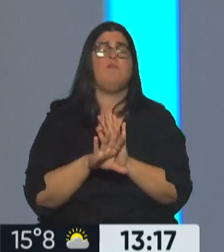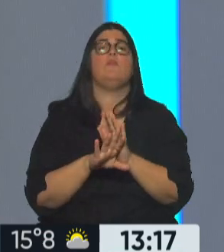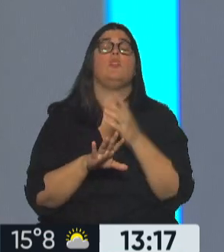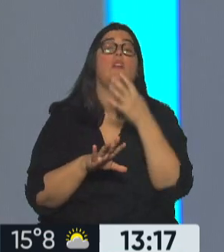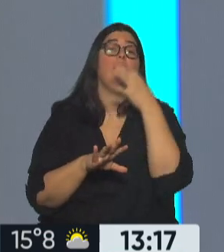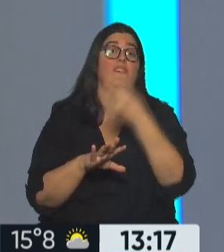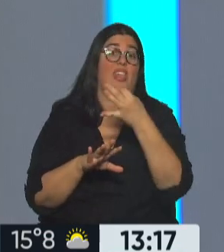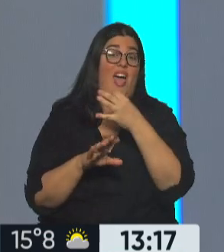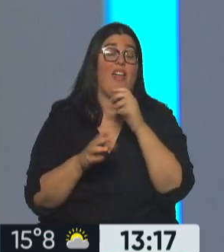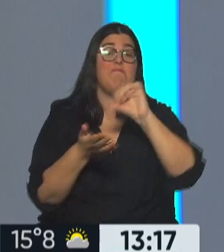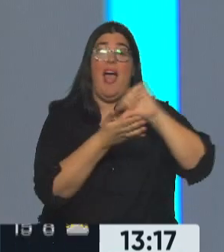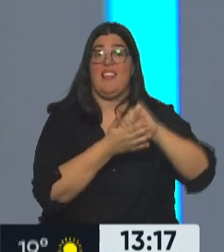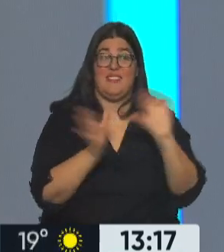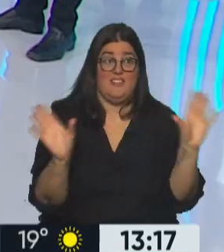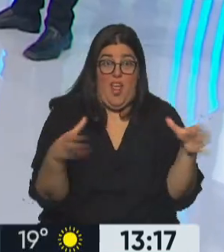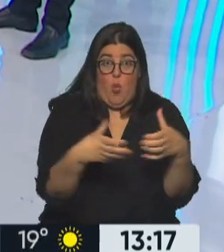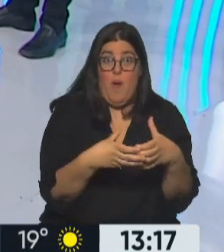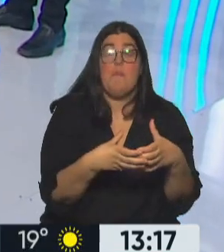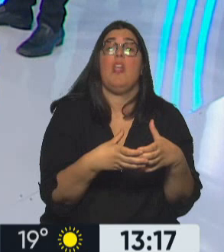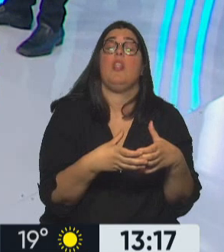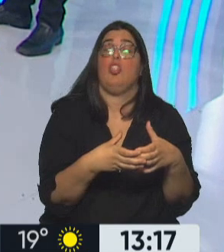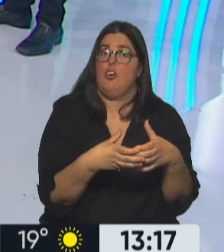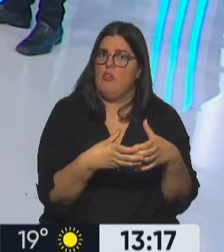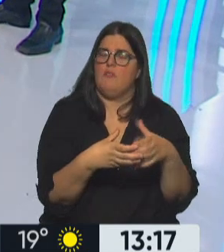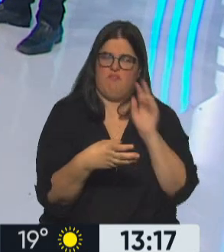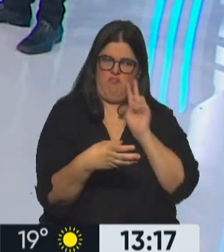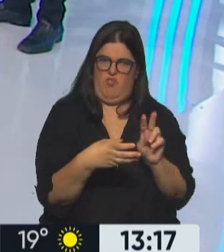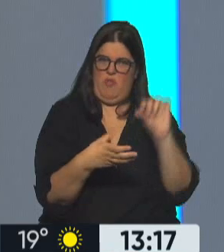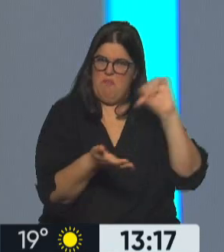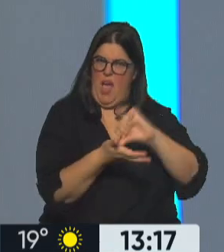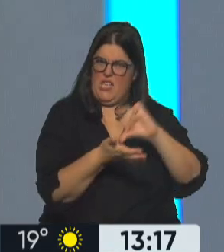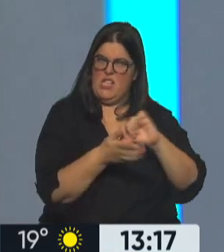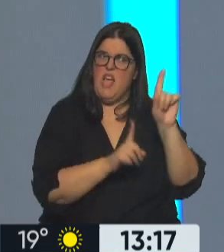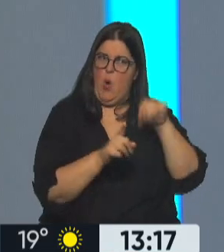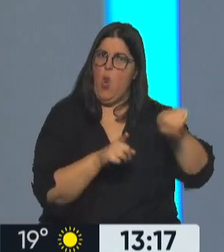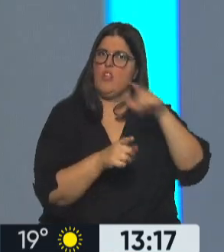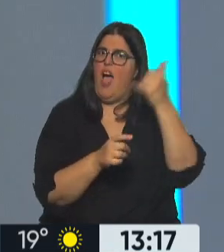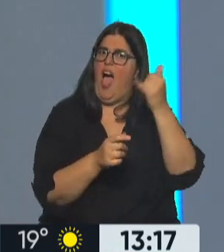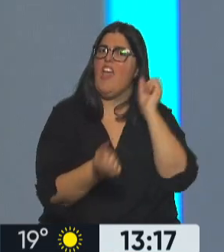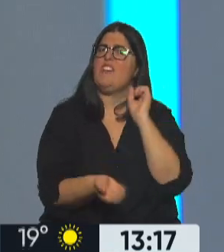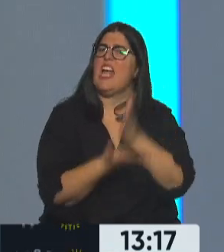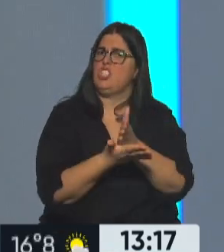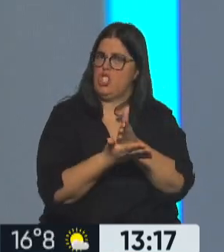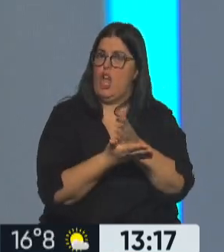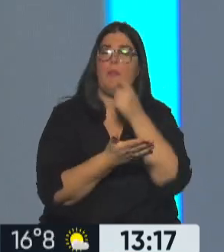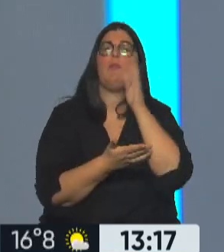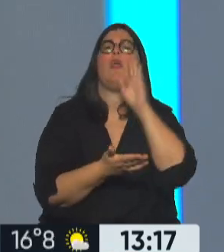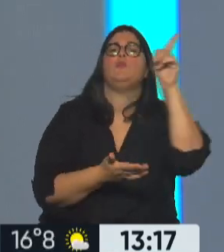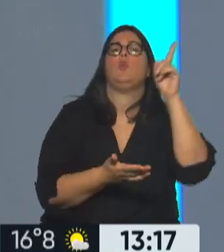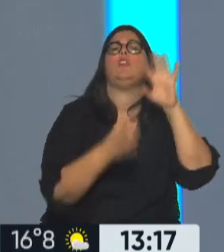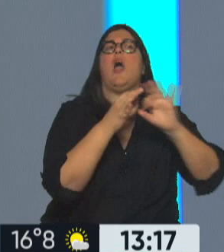tema del agrupamiento de estos países, están países que sufren sanciones económicas por parte de las potencias